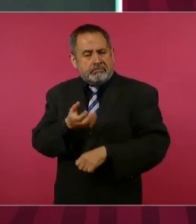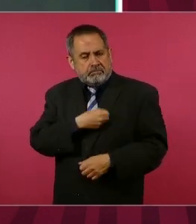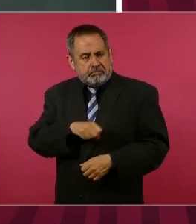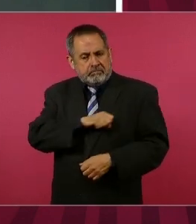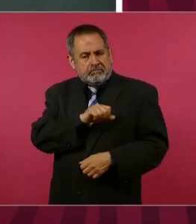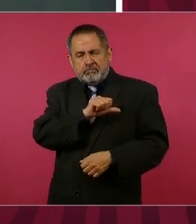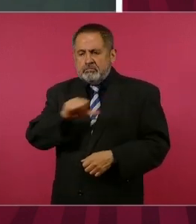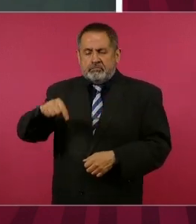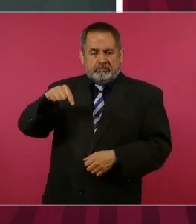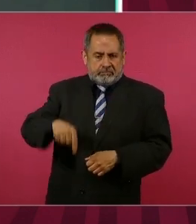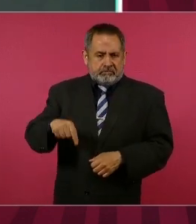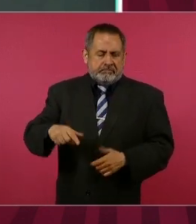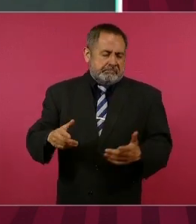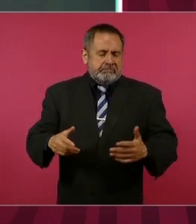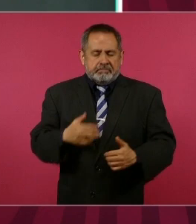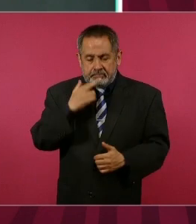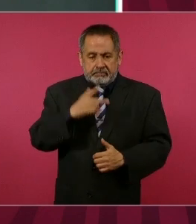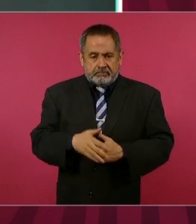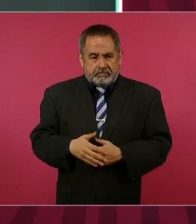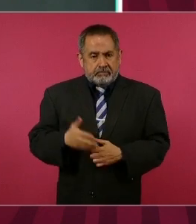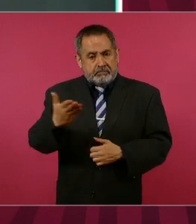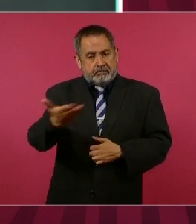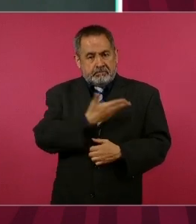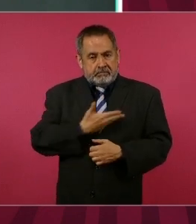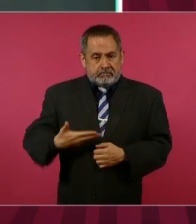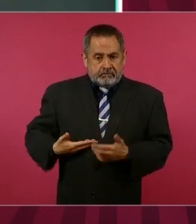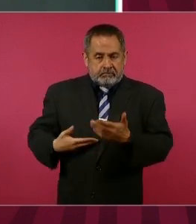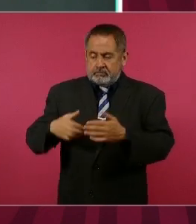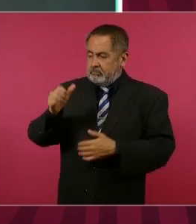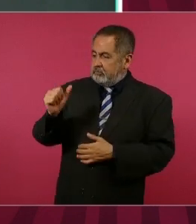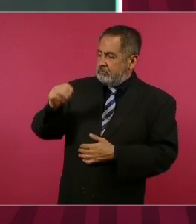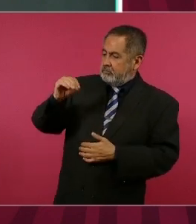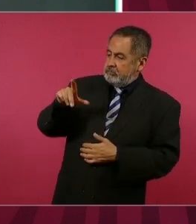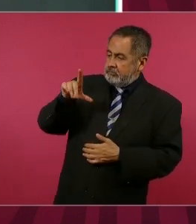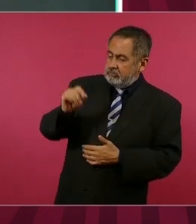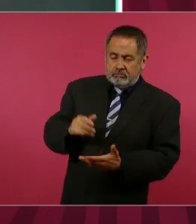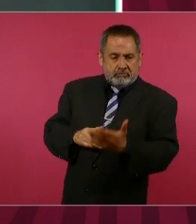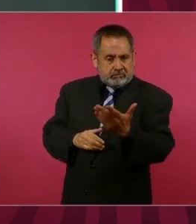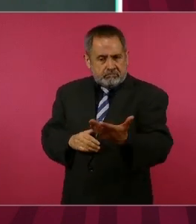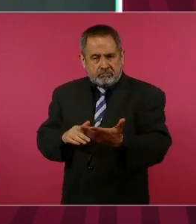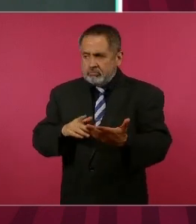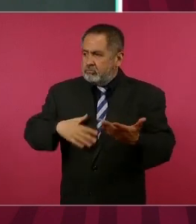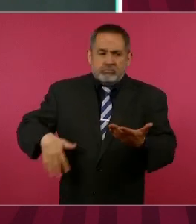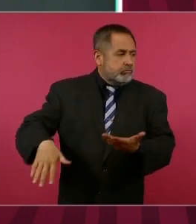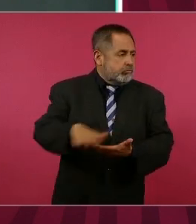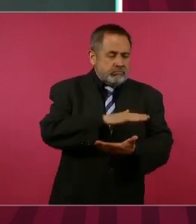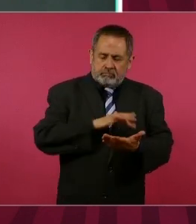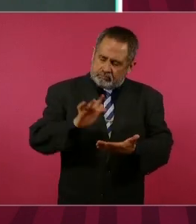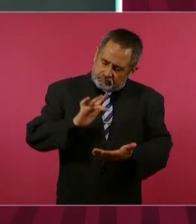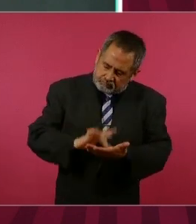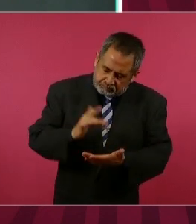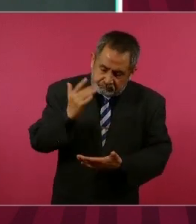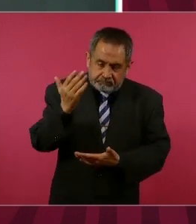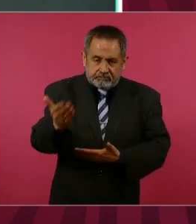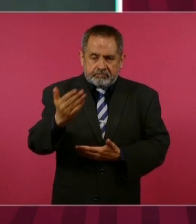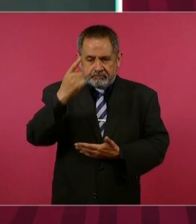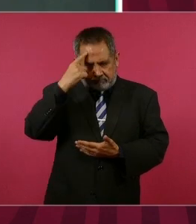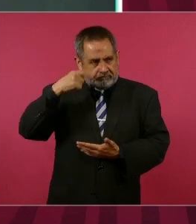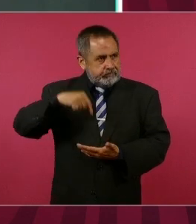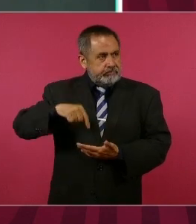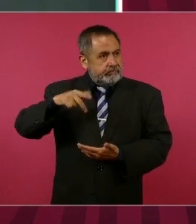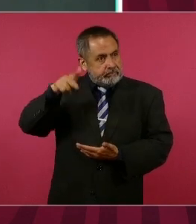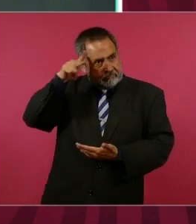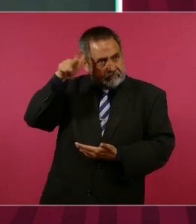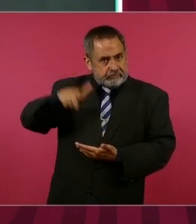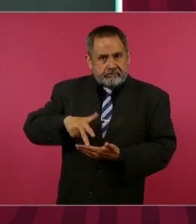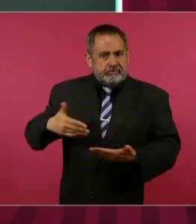entidad. Tiene, señor presidente, Andrés Manuel López Obrador, el agradecimiento de las y de los hidalguenses, y